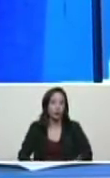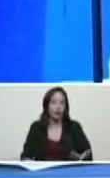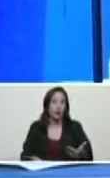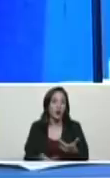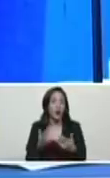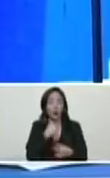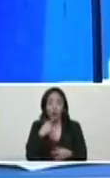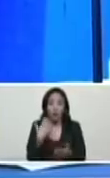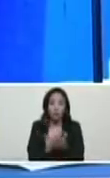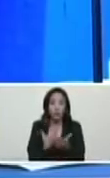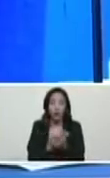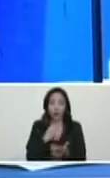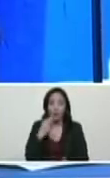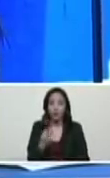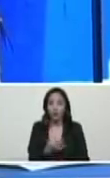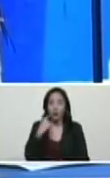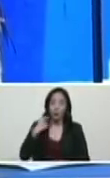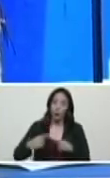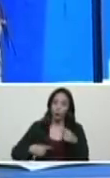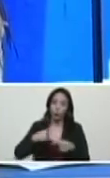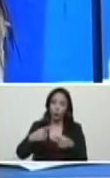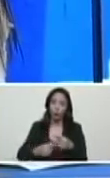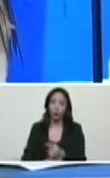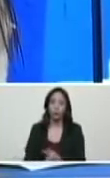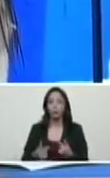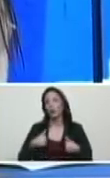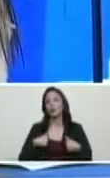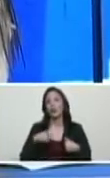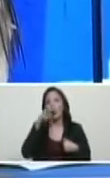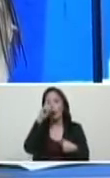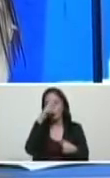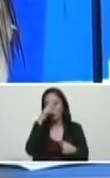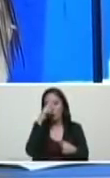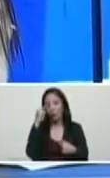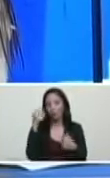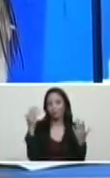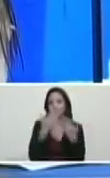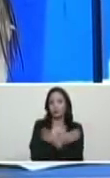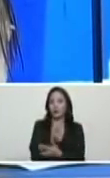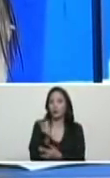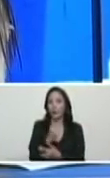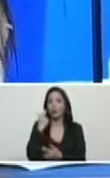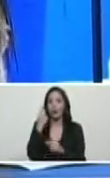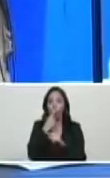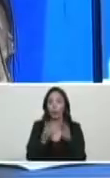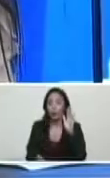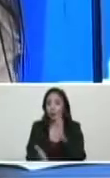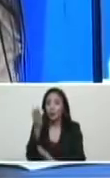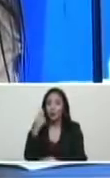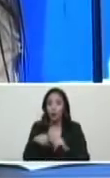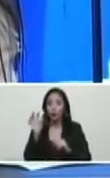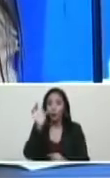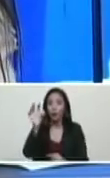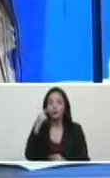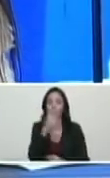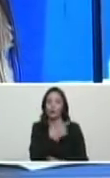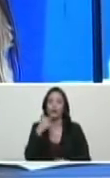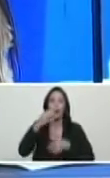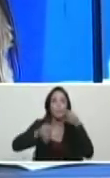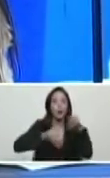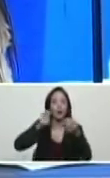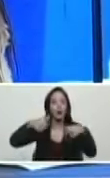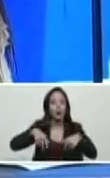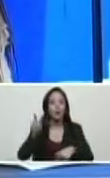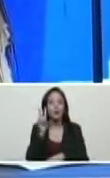la vivencia de estos días. Yo no tengo ninguna duda de que van a ir a sus países a comercializar Venezuela.